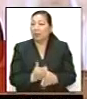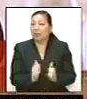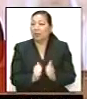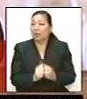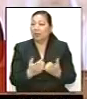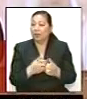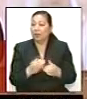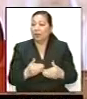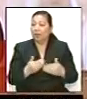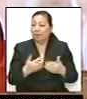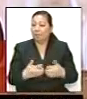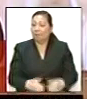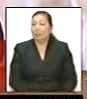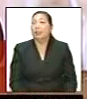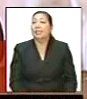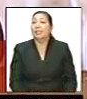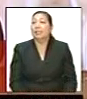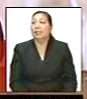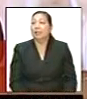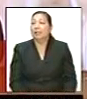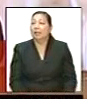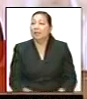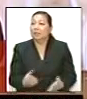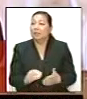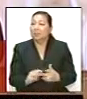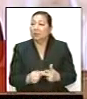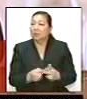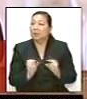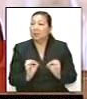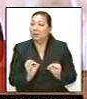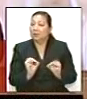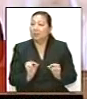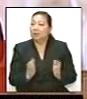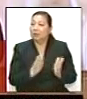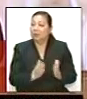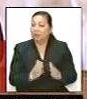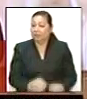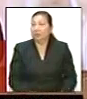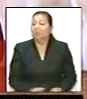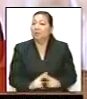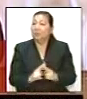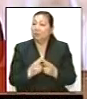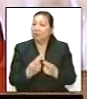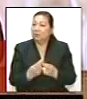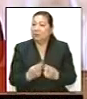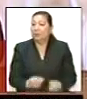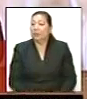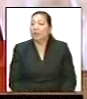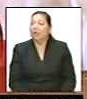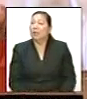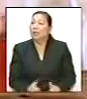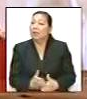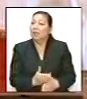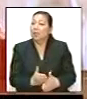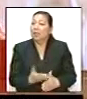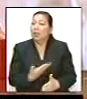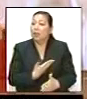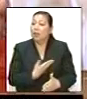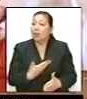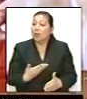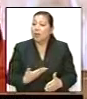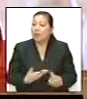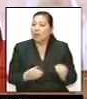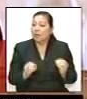pequeñas y medianas empresas. La tendencia, evidentemente, inicial siempre a las organizaciones gremiales que participan en organismos,